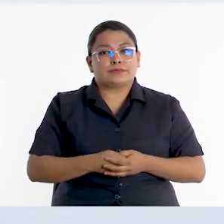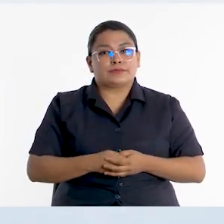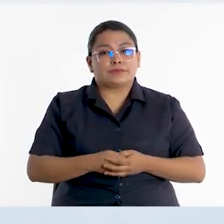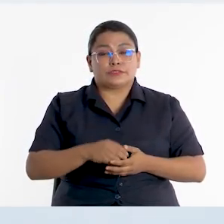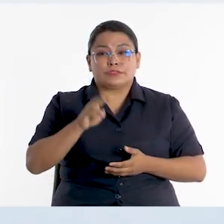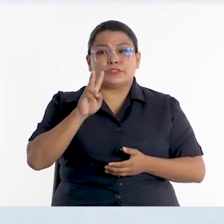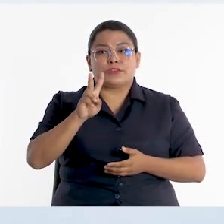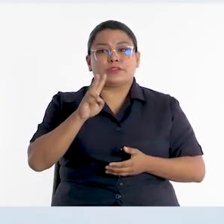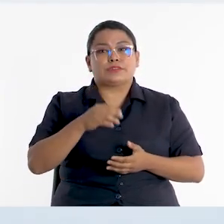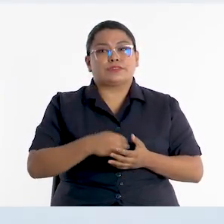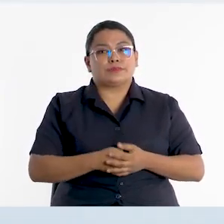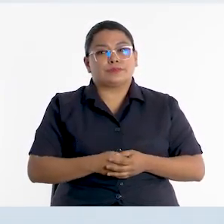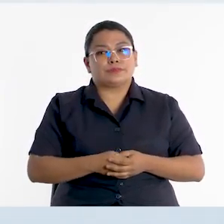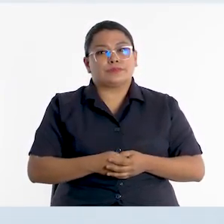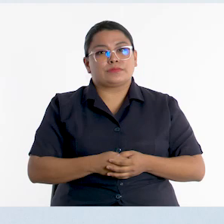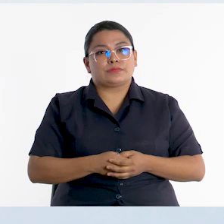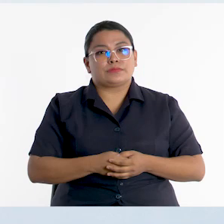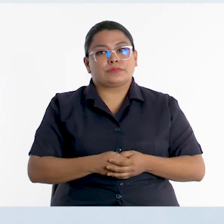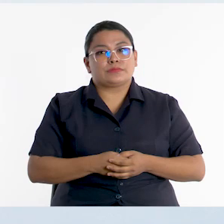es 2.